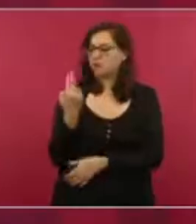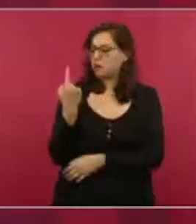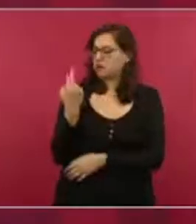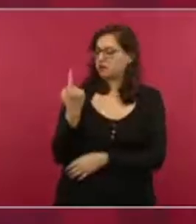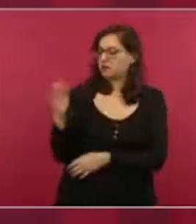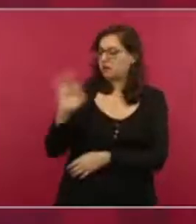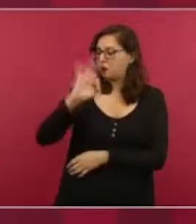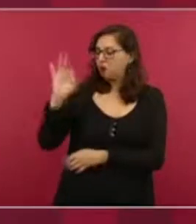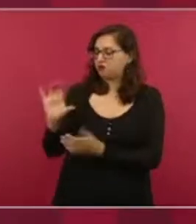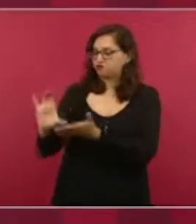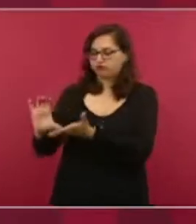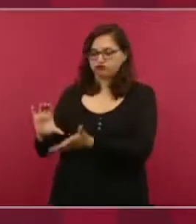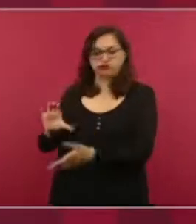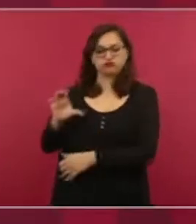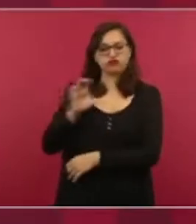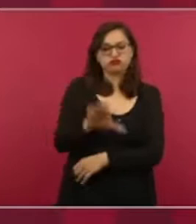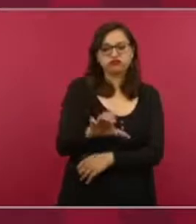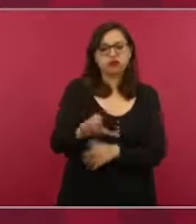Con ese 25%